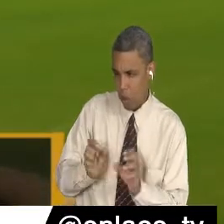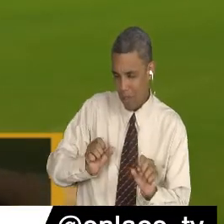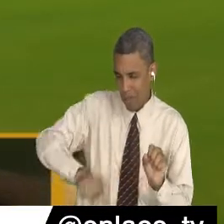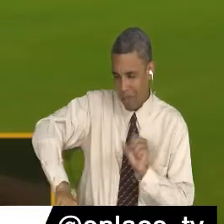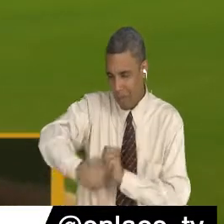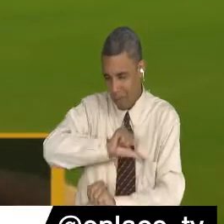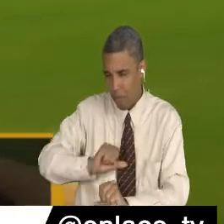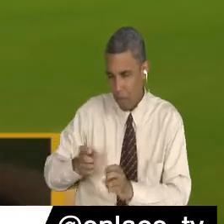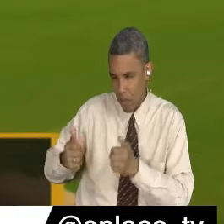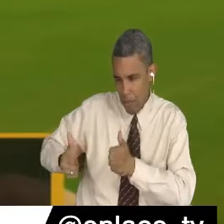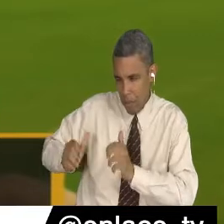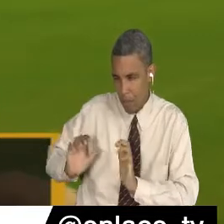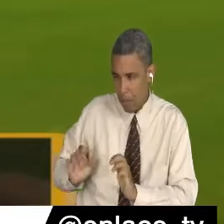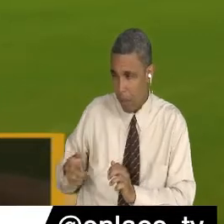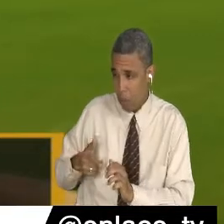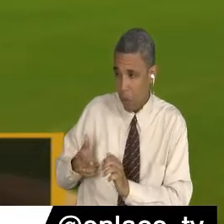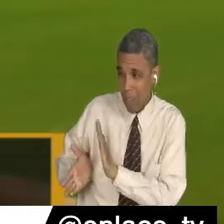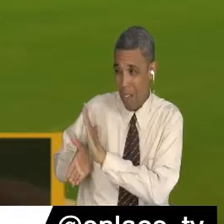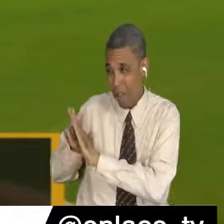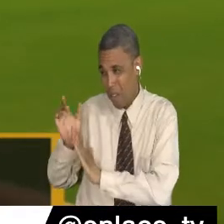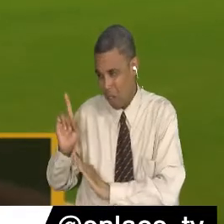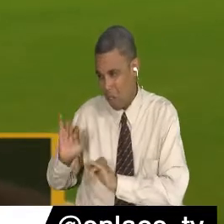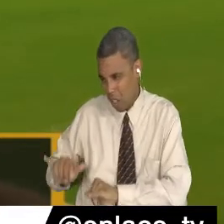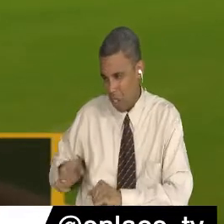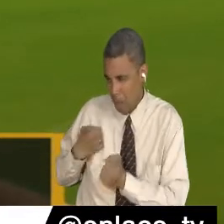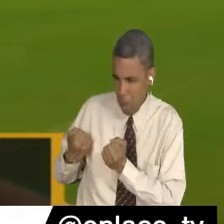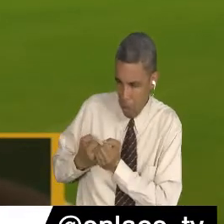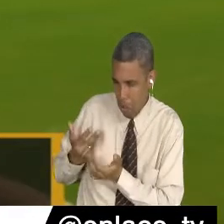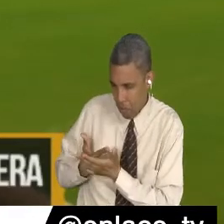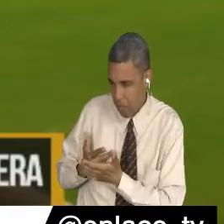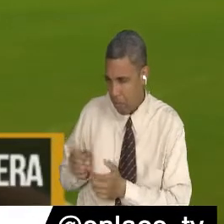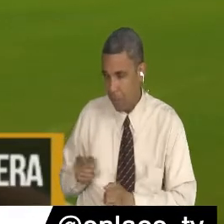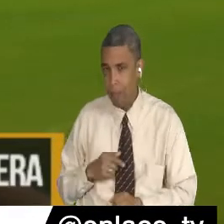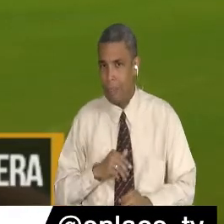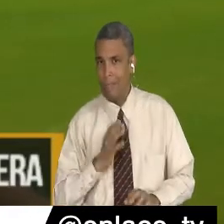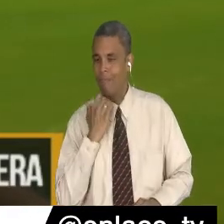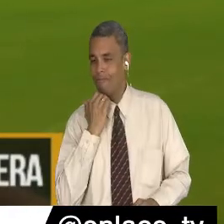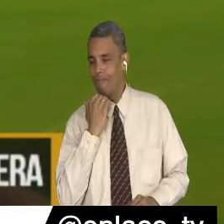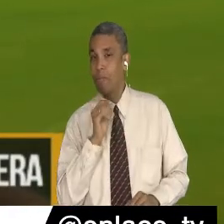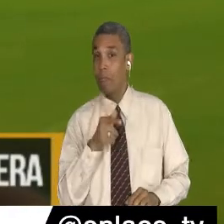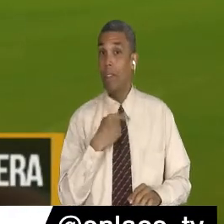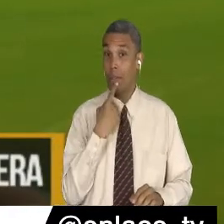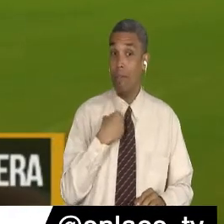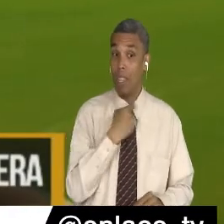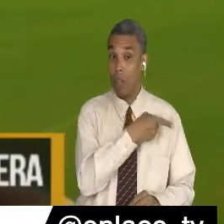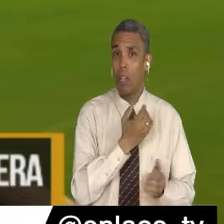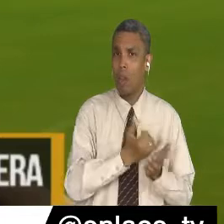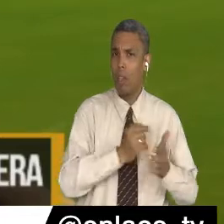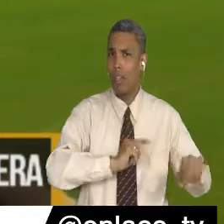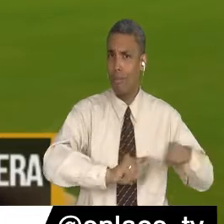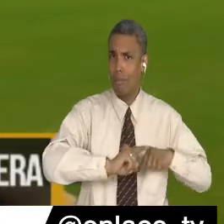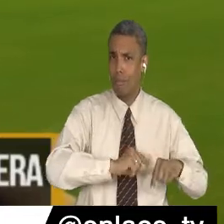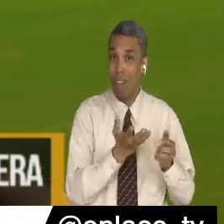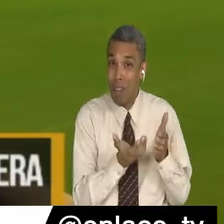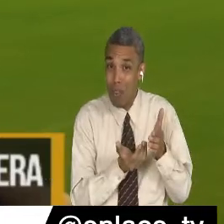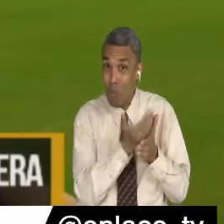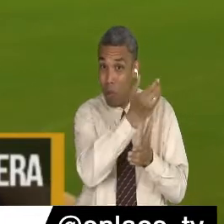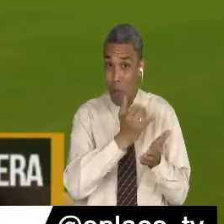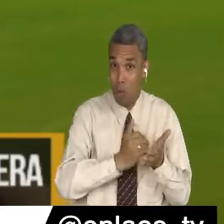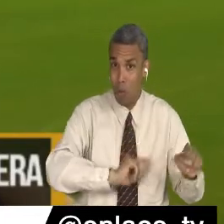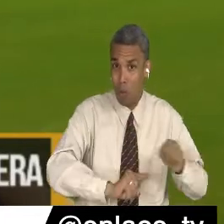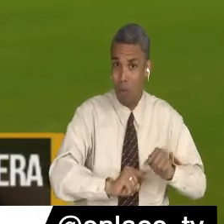accionistas quisieron que yo siguiera como presidente, pero les agradecí muy inmensamente esa